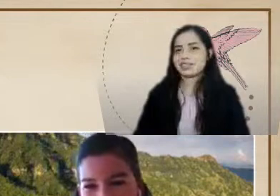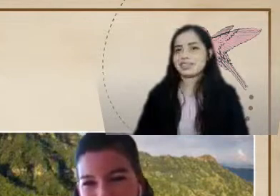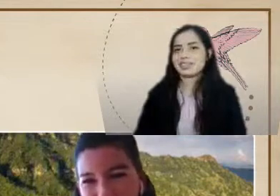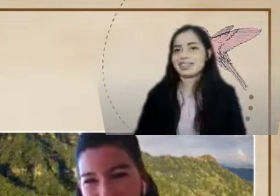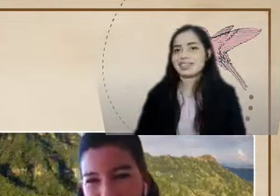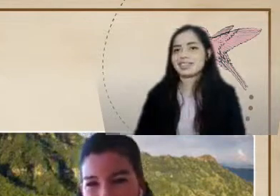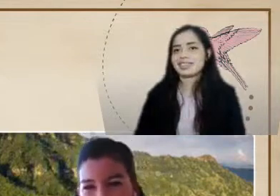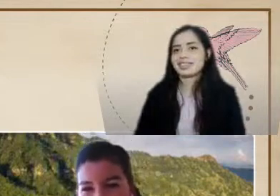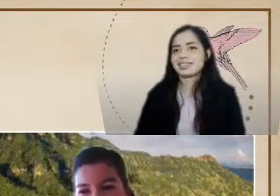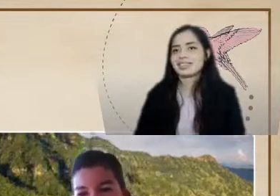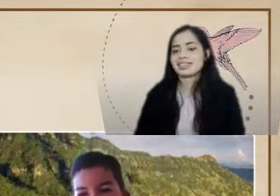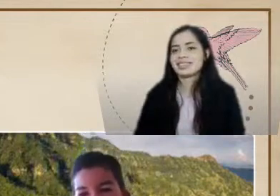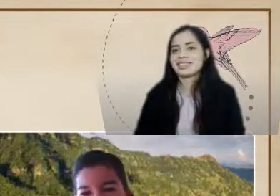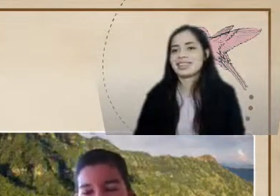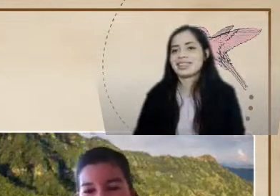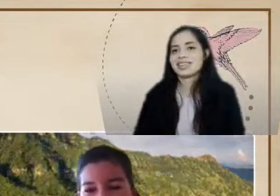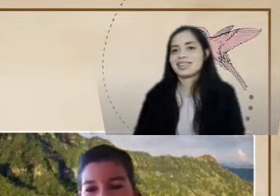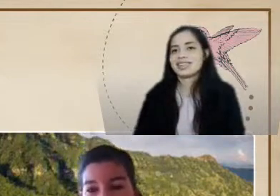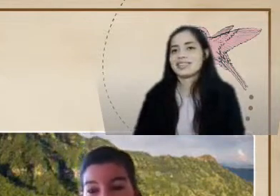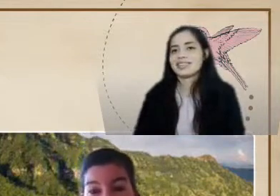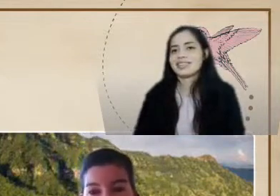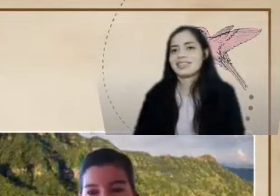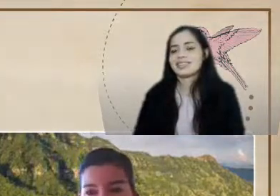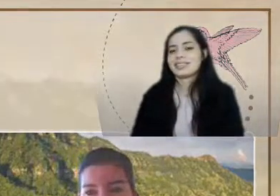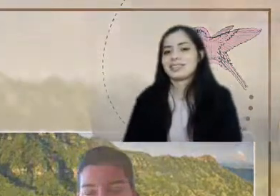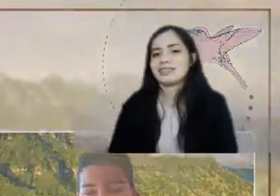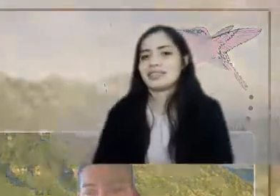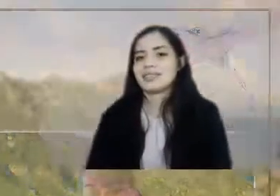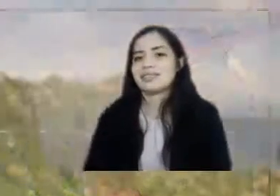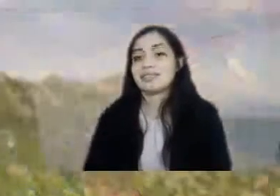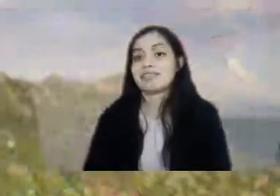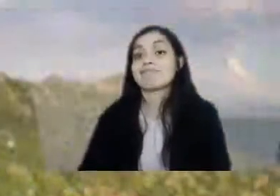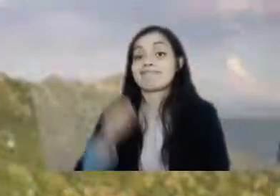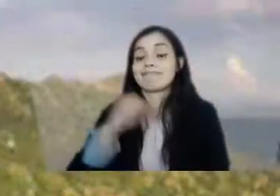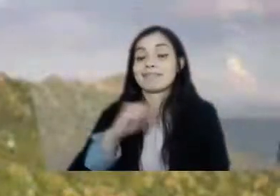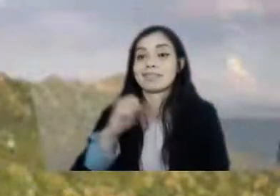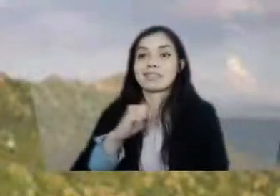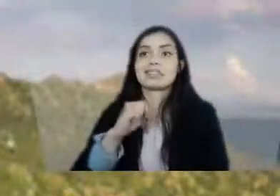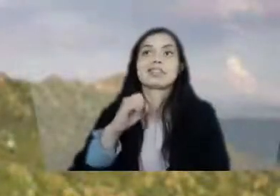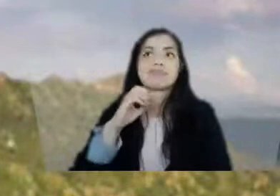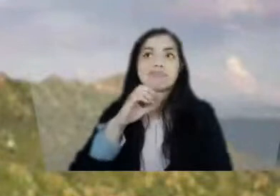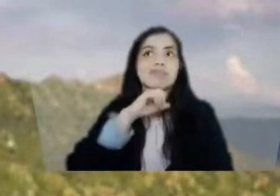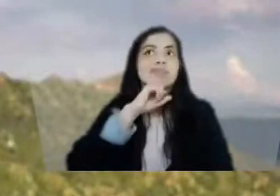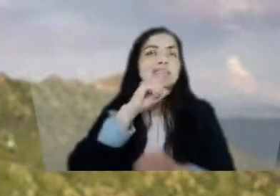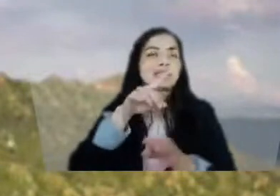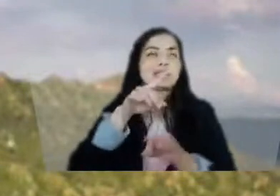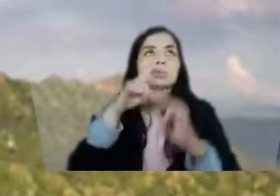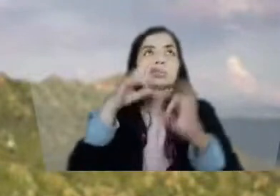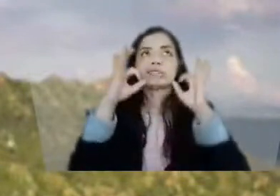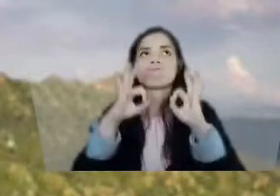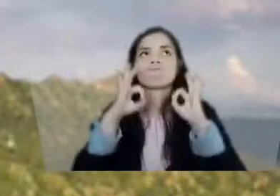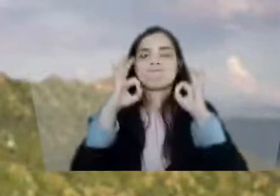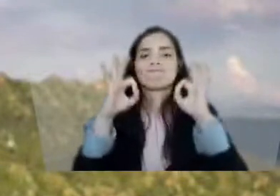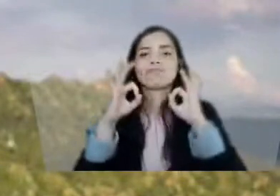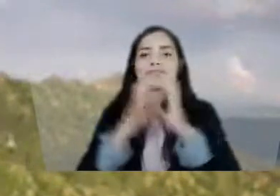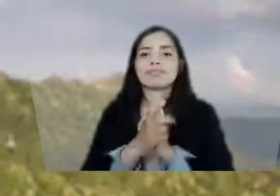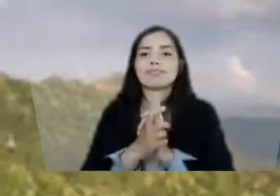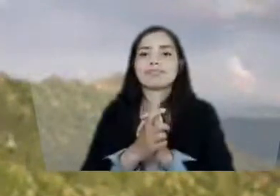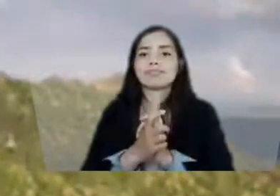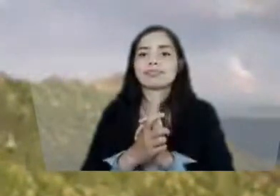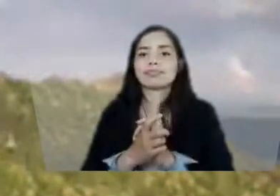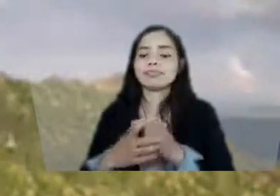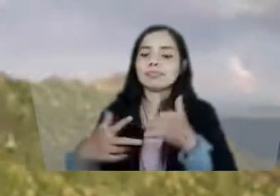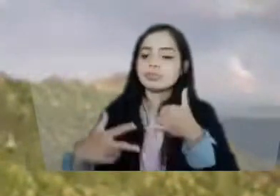Bueno, ahí vamos entonces. Sí, es una excelente pregunta. Digamos que en estas expediciones han pasado más de 100 años y